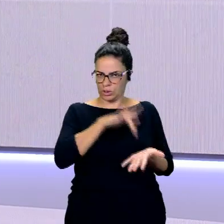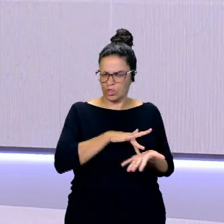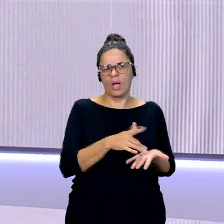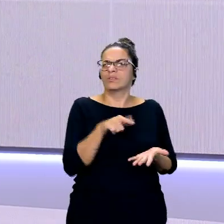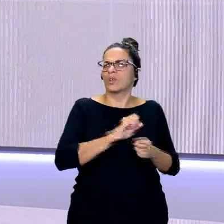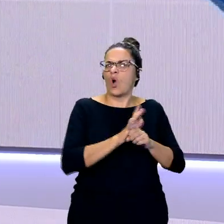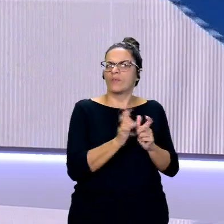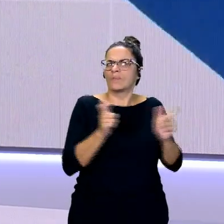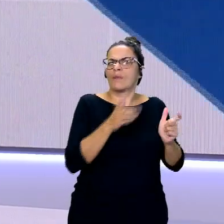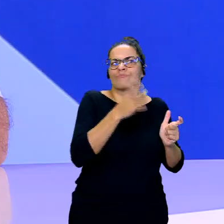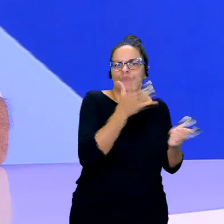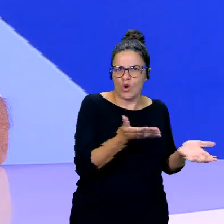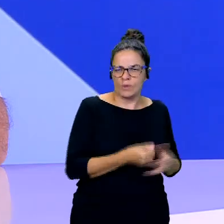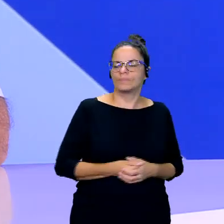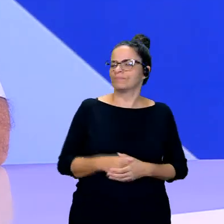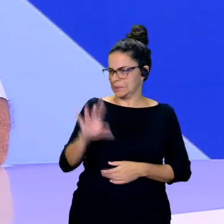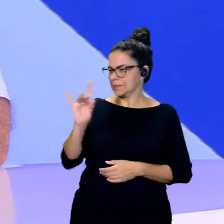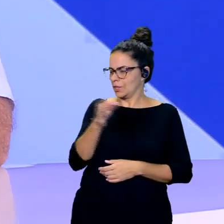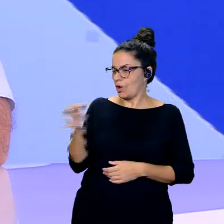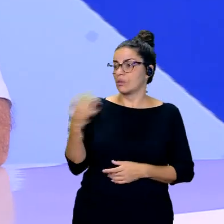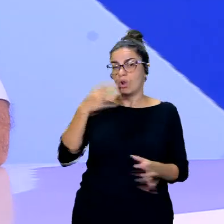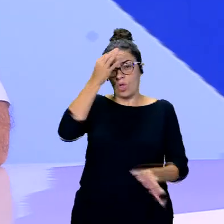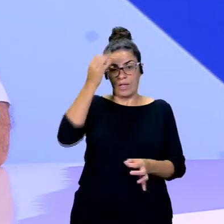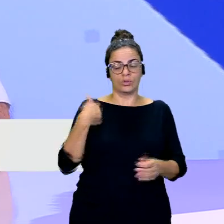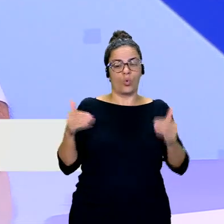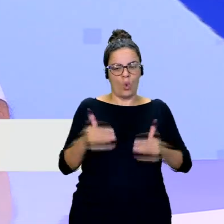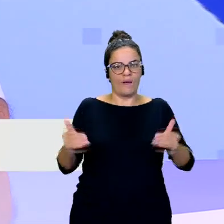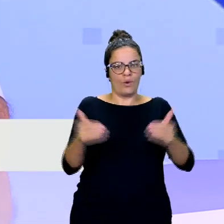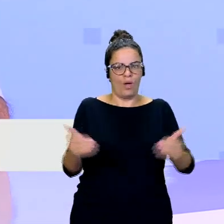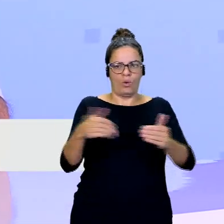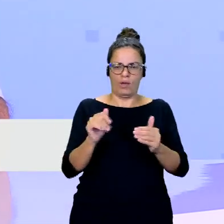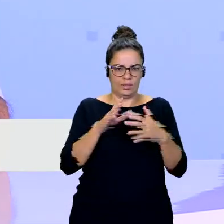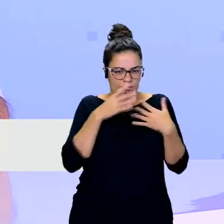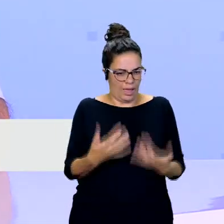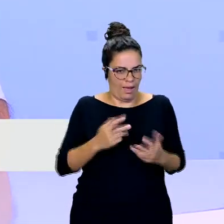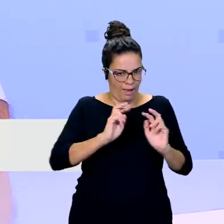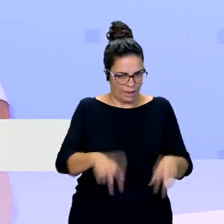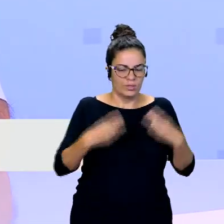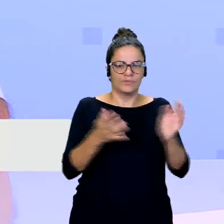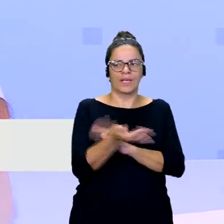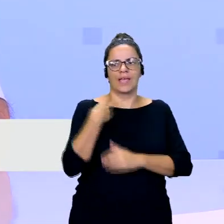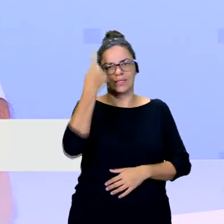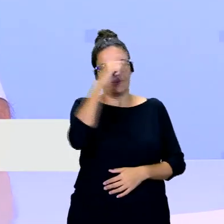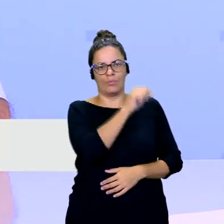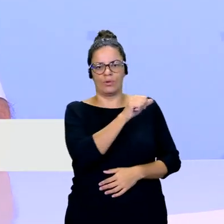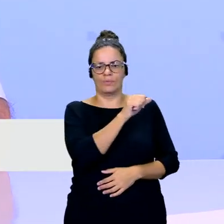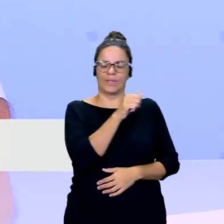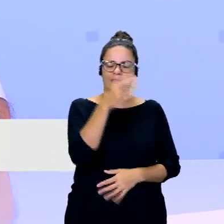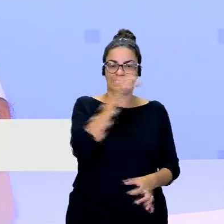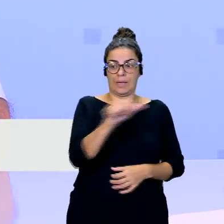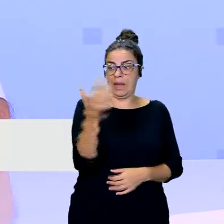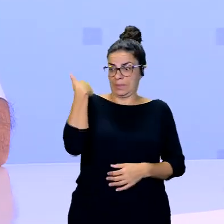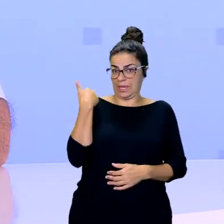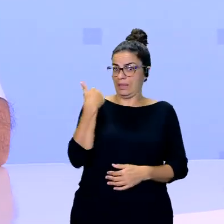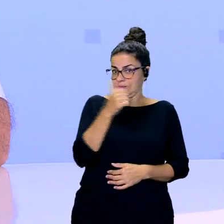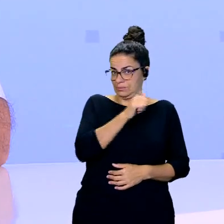al COVID-19? Correcto. Los datos se actualizan todos los jueves de la semana, o sea que ya tenemos los datos de la semana anterior, que es la semana 29. Y